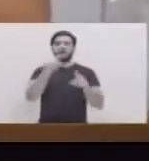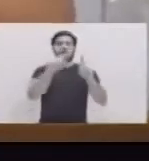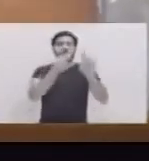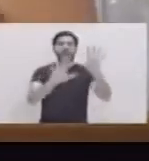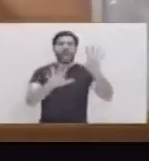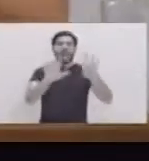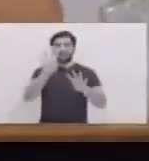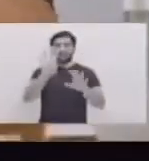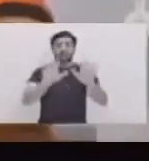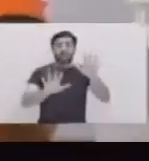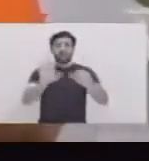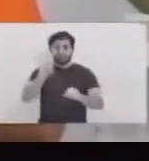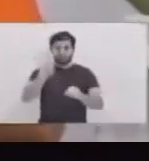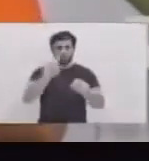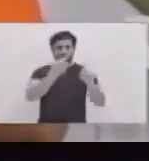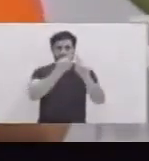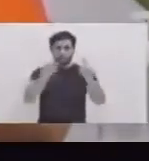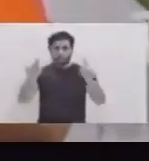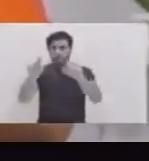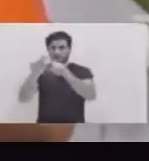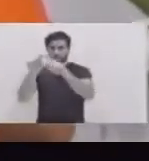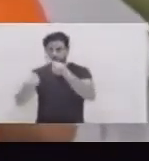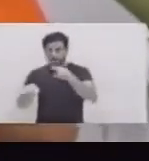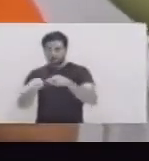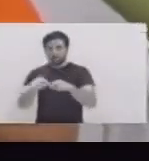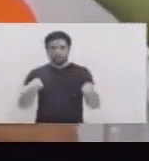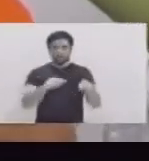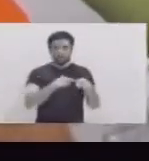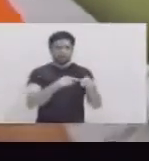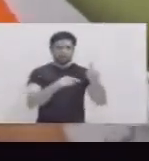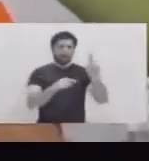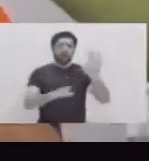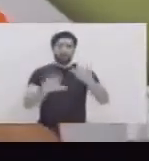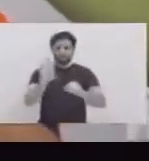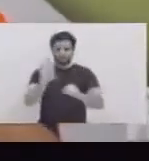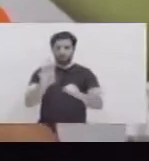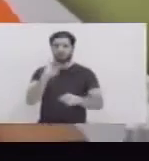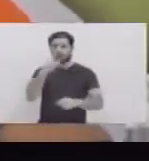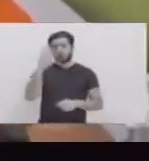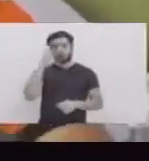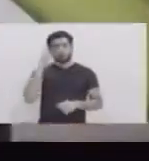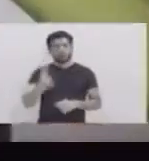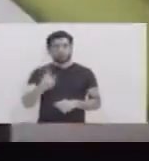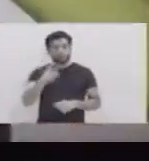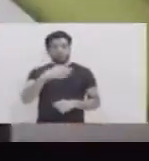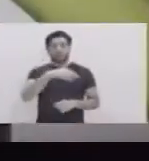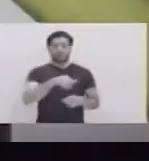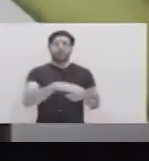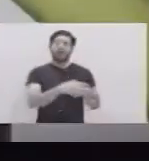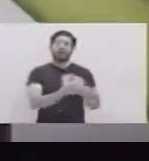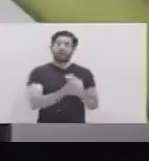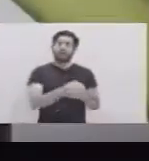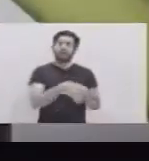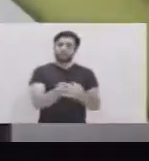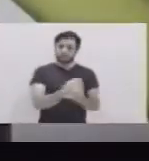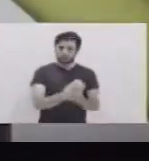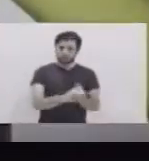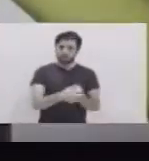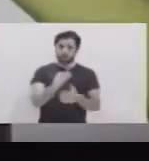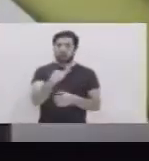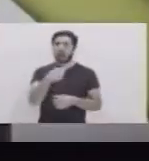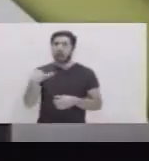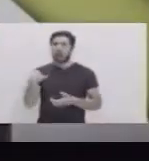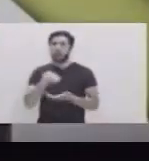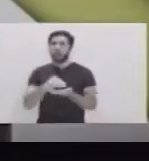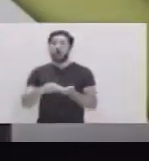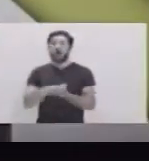cuadro de 14 por 14. Pero antes de eso, recuerda, tienes que lavarte las manos